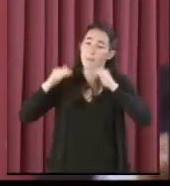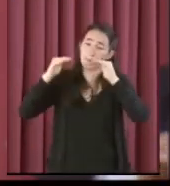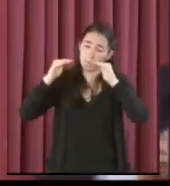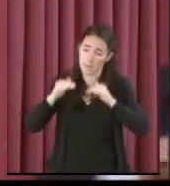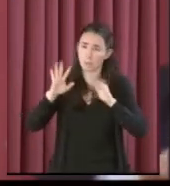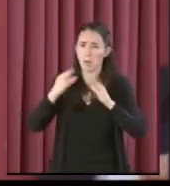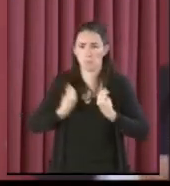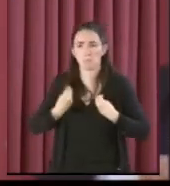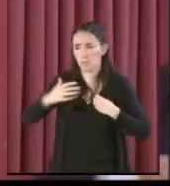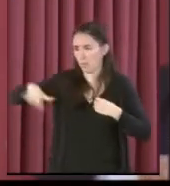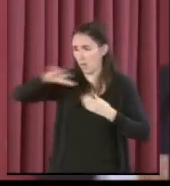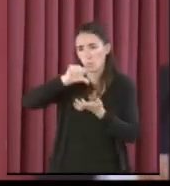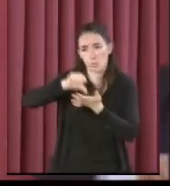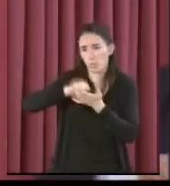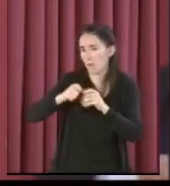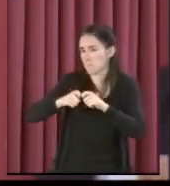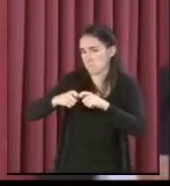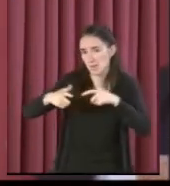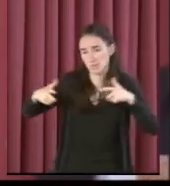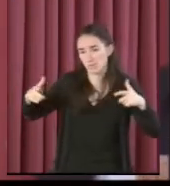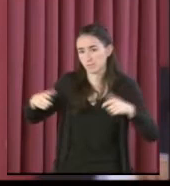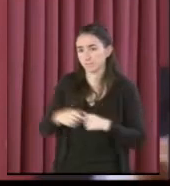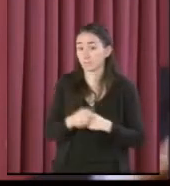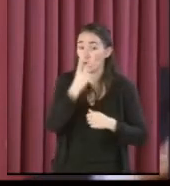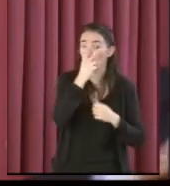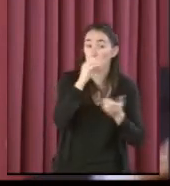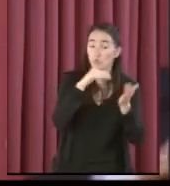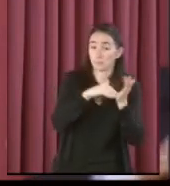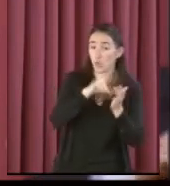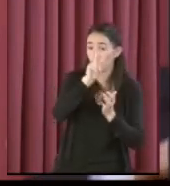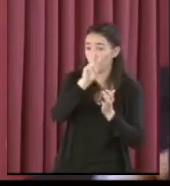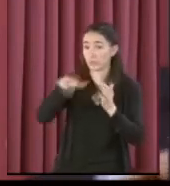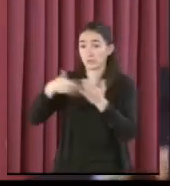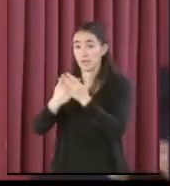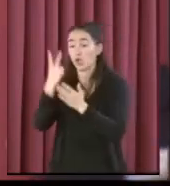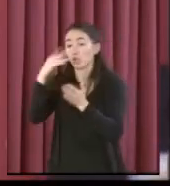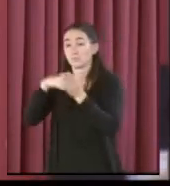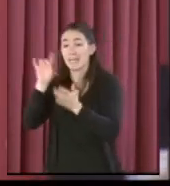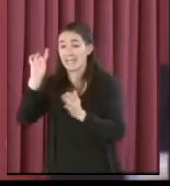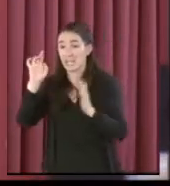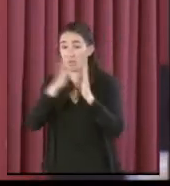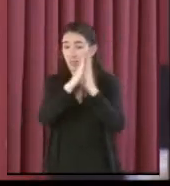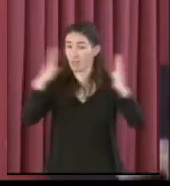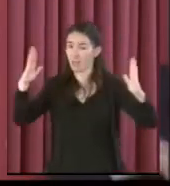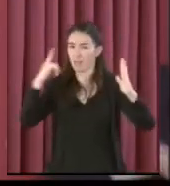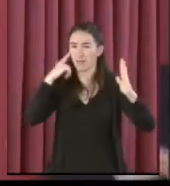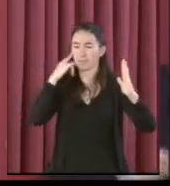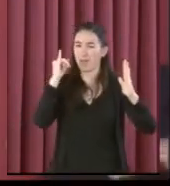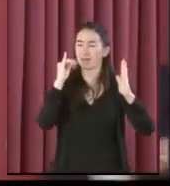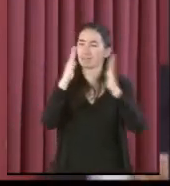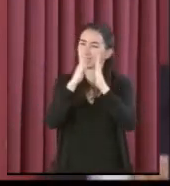último periodo, en los últimos 13 años, del 2002 al 2015, se aprecia una disminución de la población en el tramo